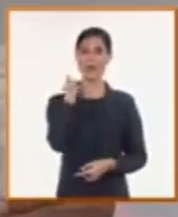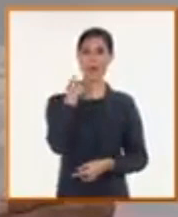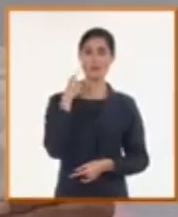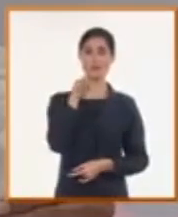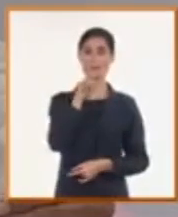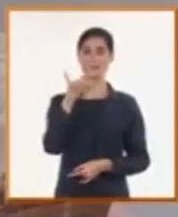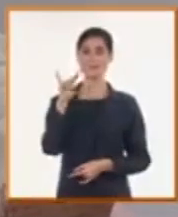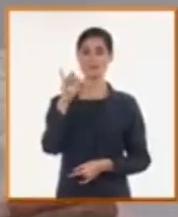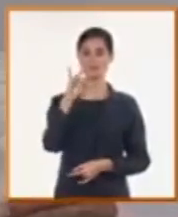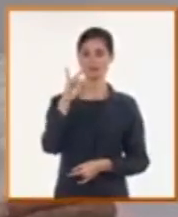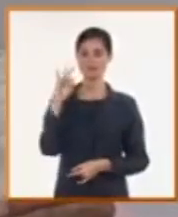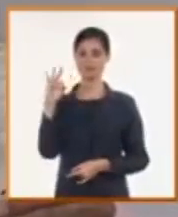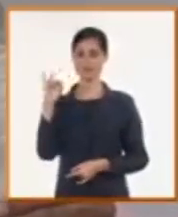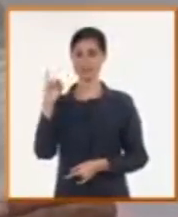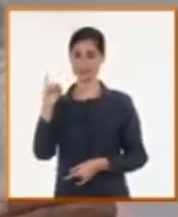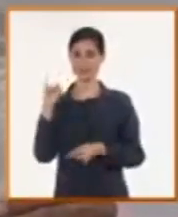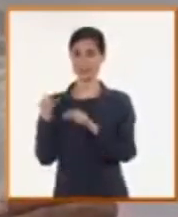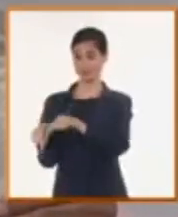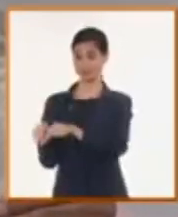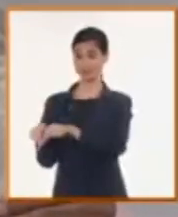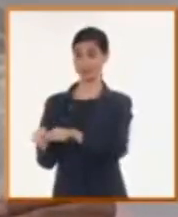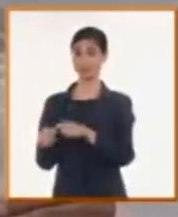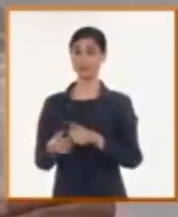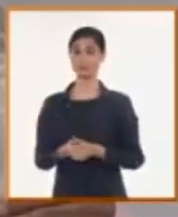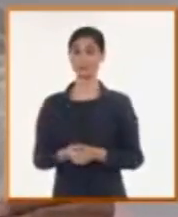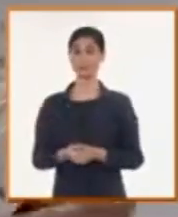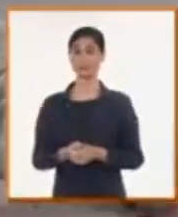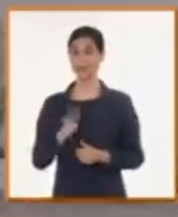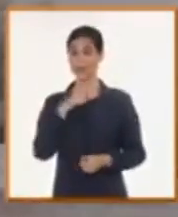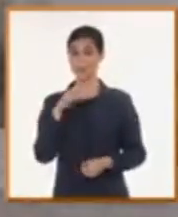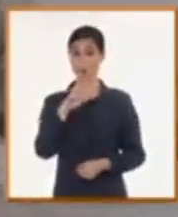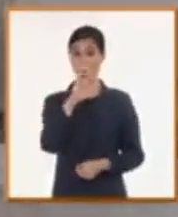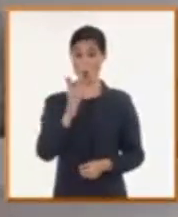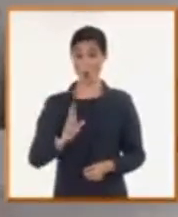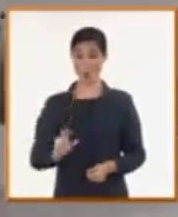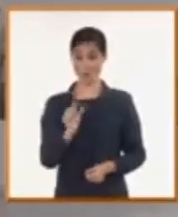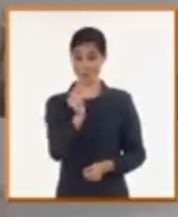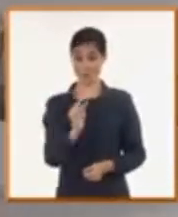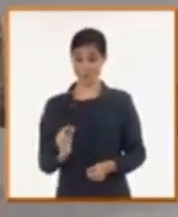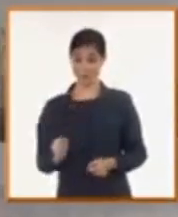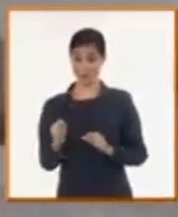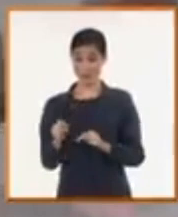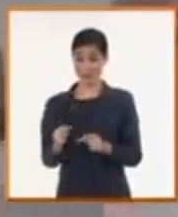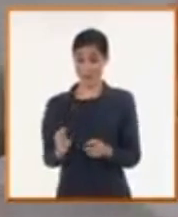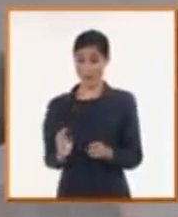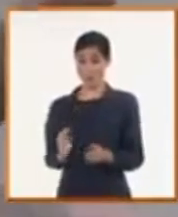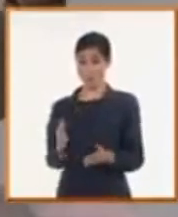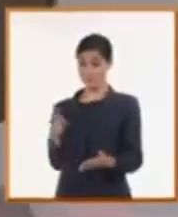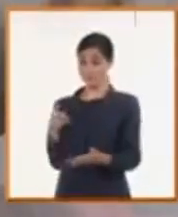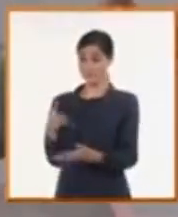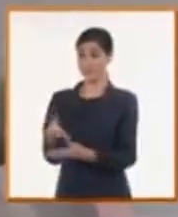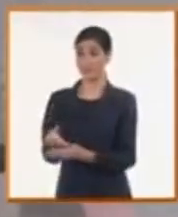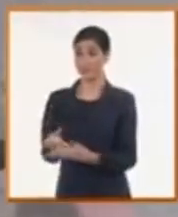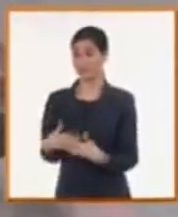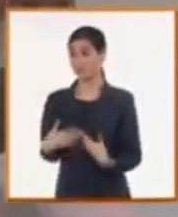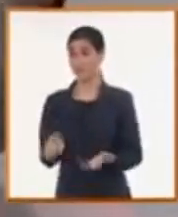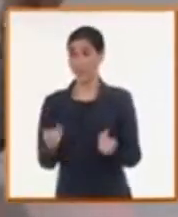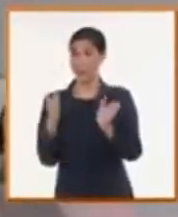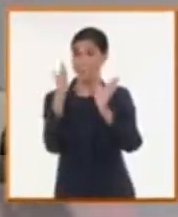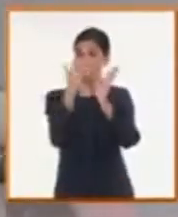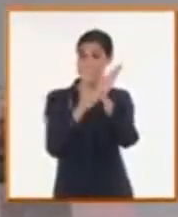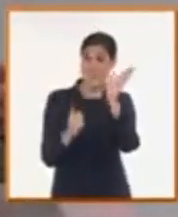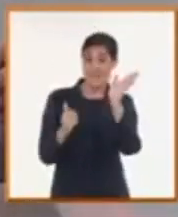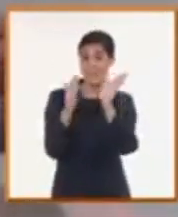1987. Esa brigada, cuando llegaron al río Lomba, ya llevaban 4 meses desgastándose, combatiendo,